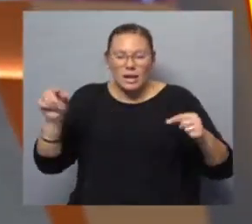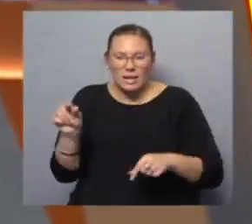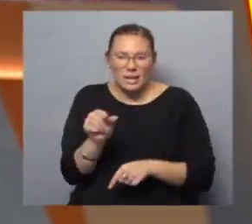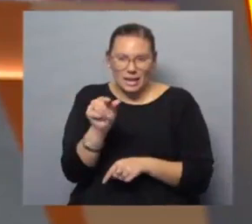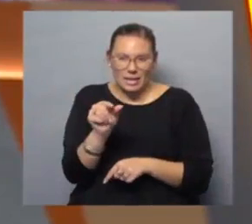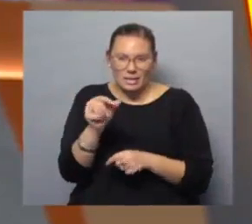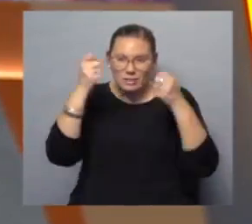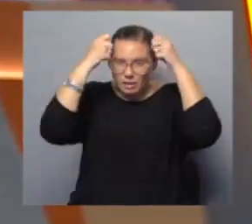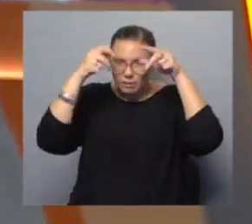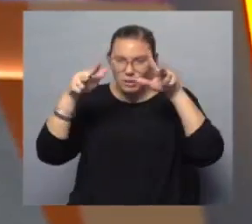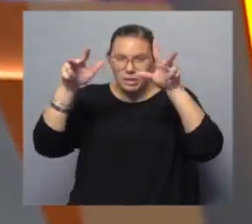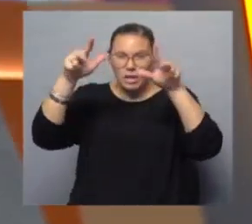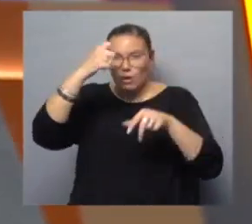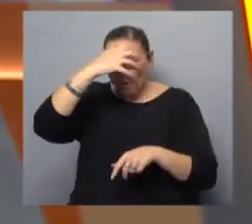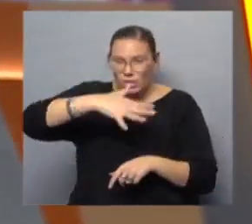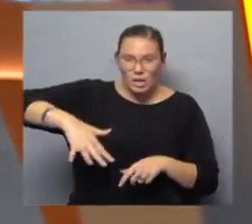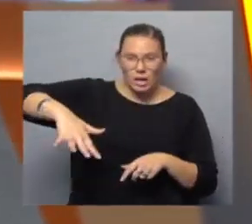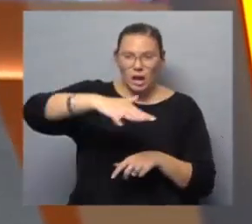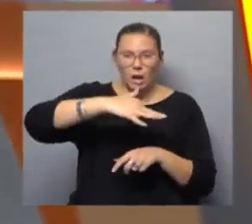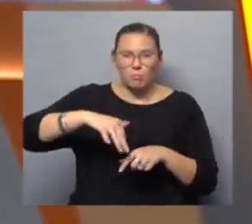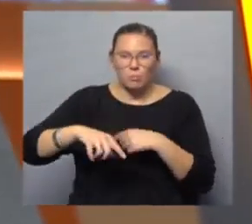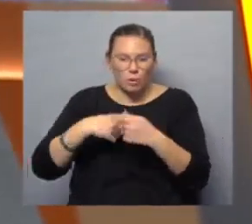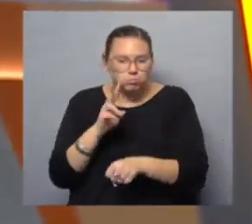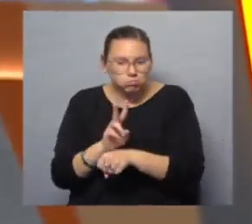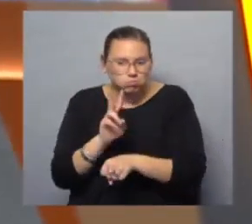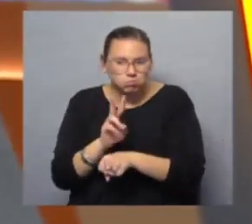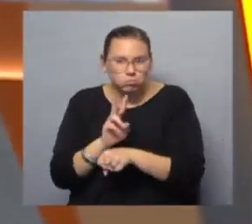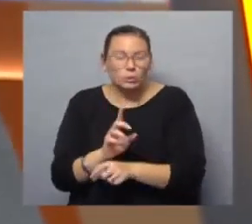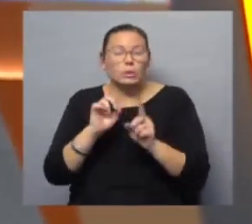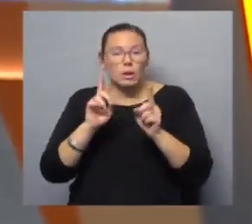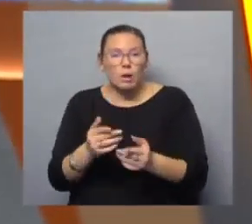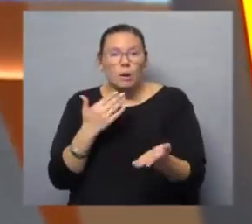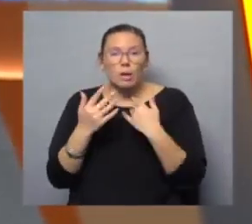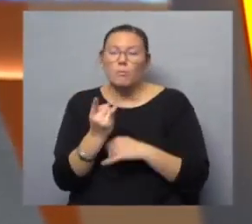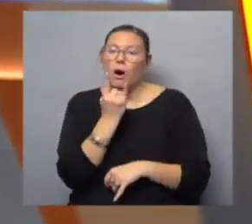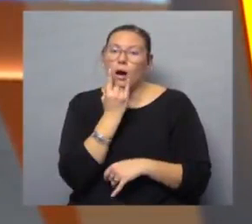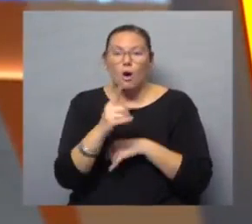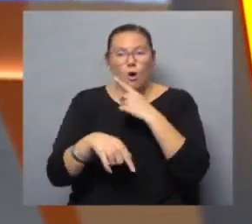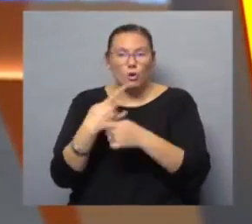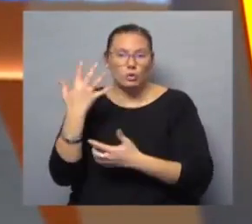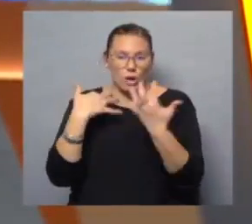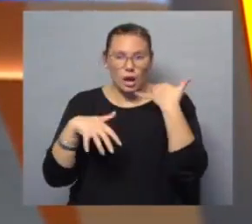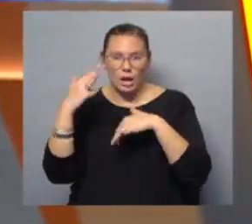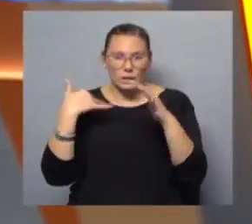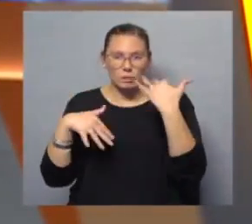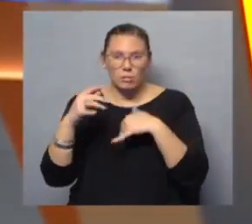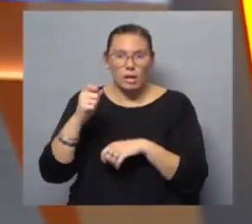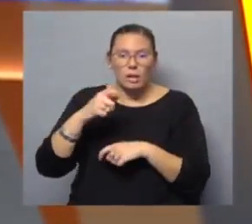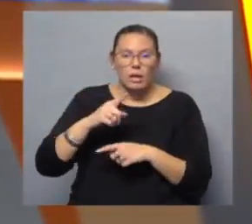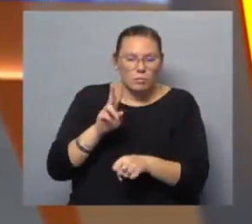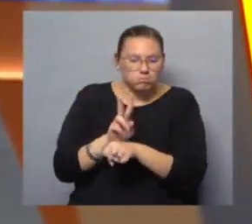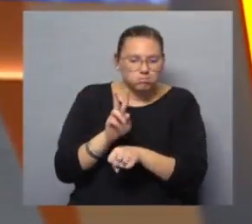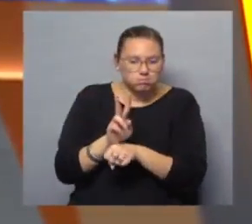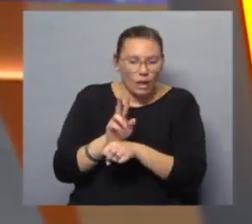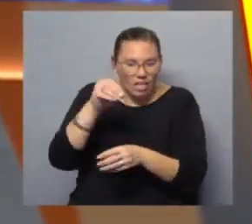genética del venado de campo y asegurar su conservación. También hablaremos sobre jabalíes y otras especies silvestres como reservorio